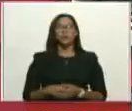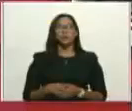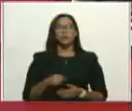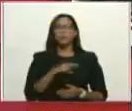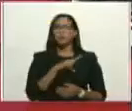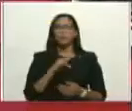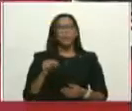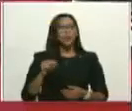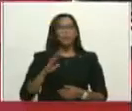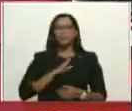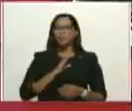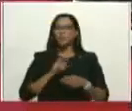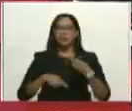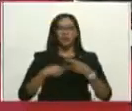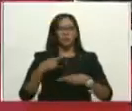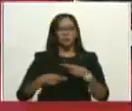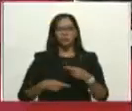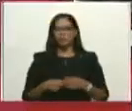parte de esta revolución.